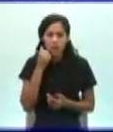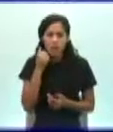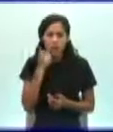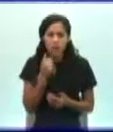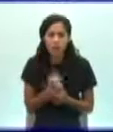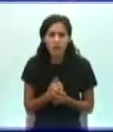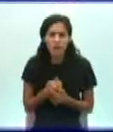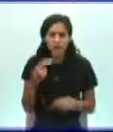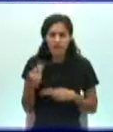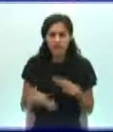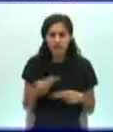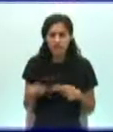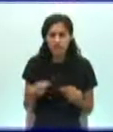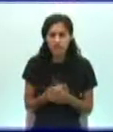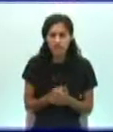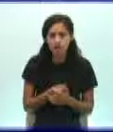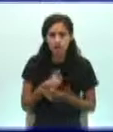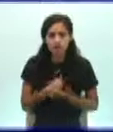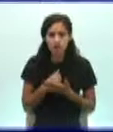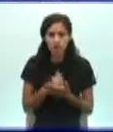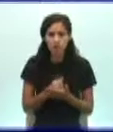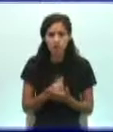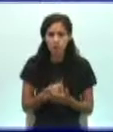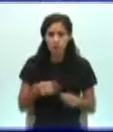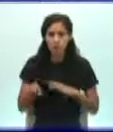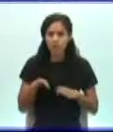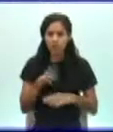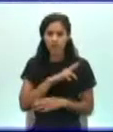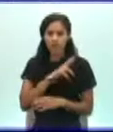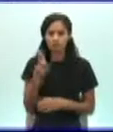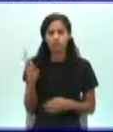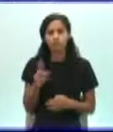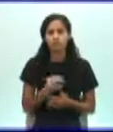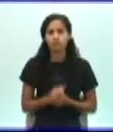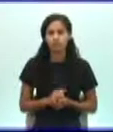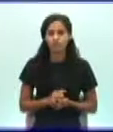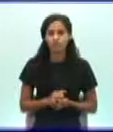logro de la unidad en la preparación de la revolución.